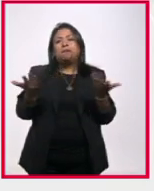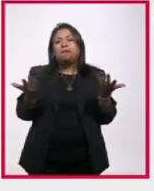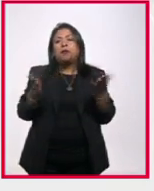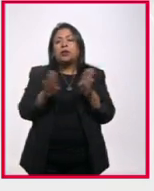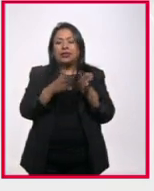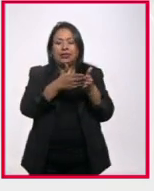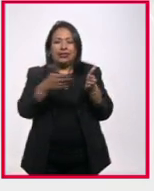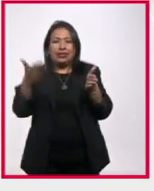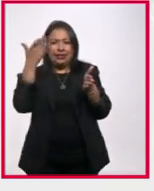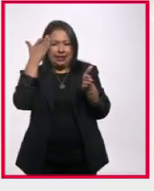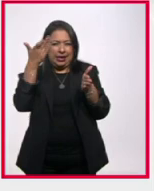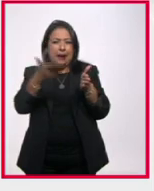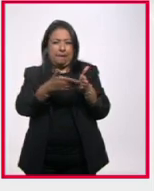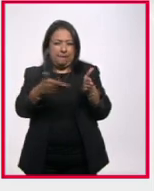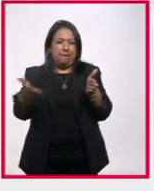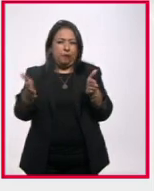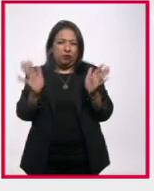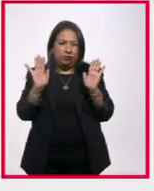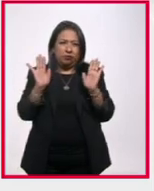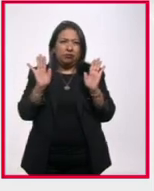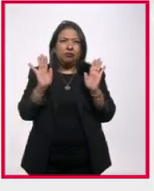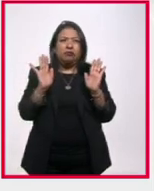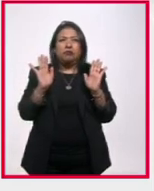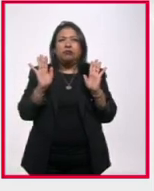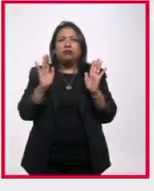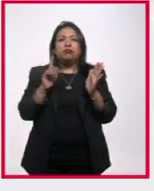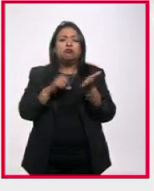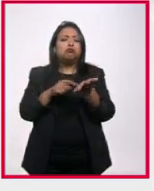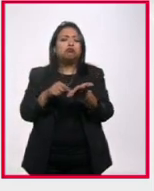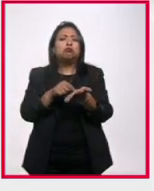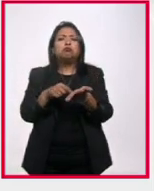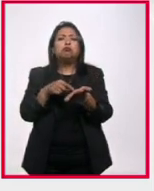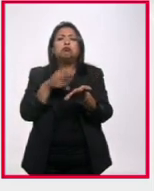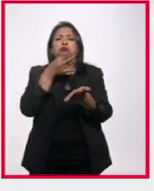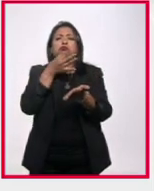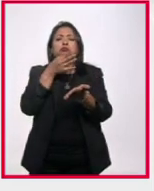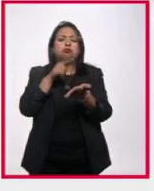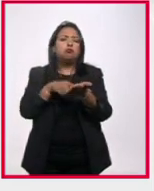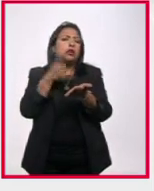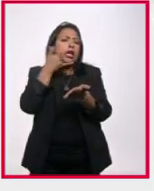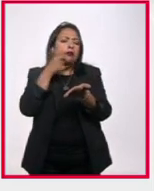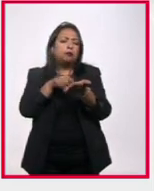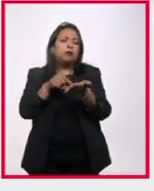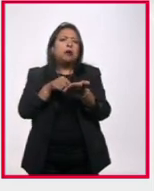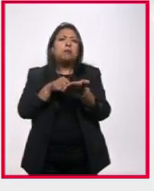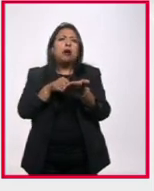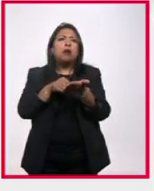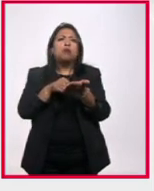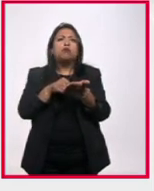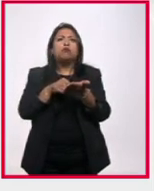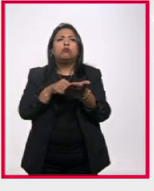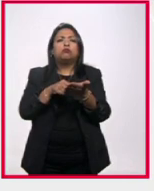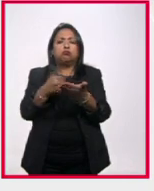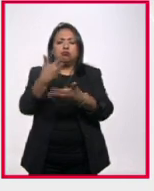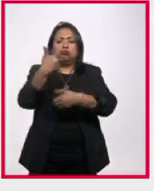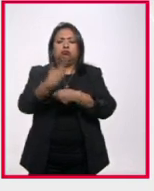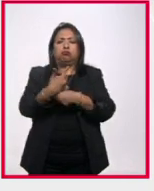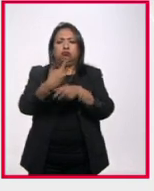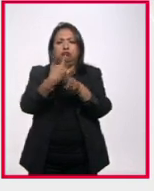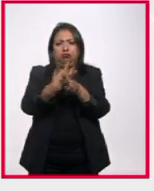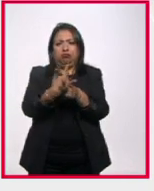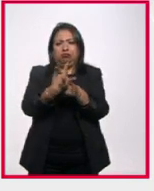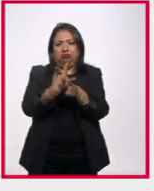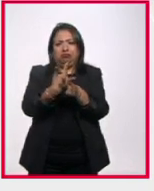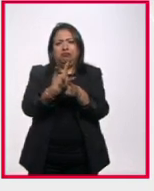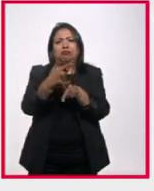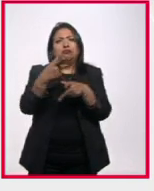en una época en la que le haces así a tu telefonito y ya puedes estar hablando, y no solo hablando,